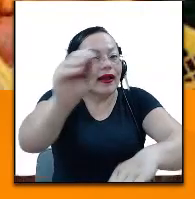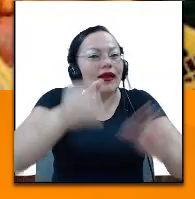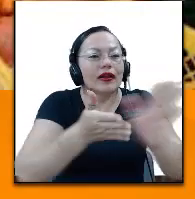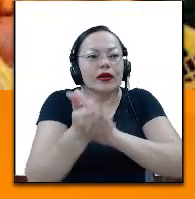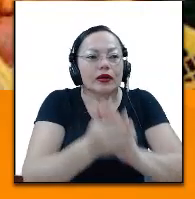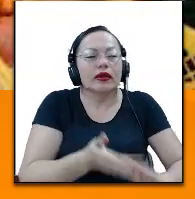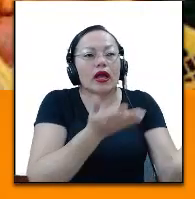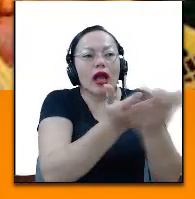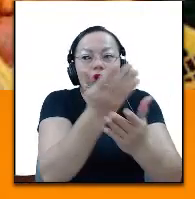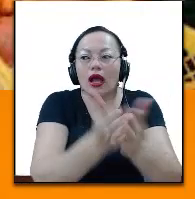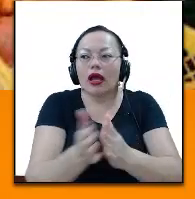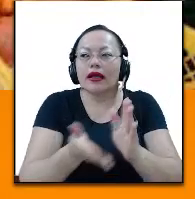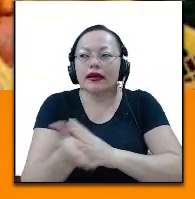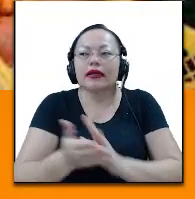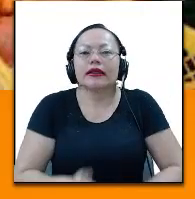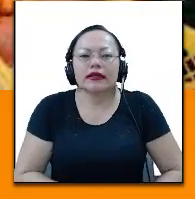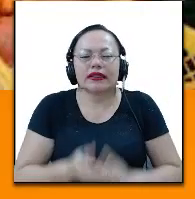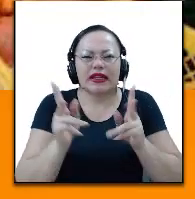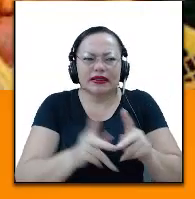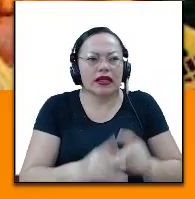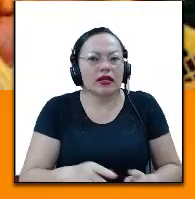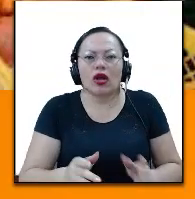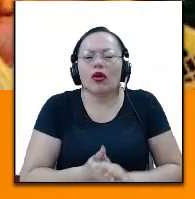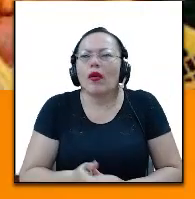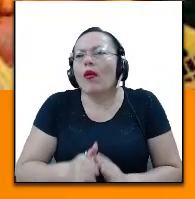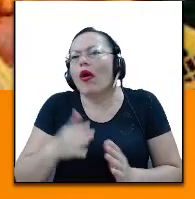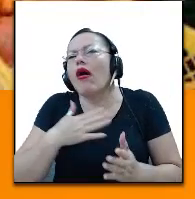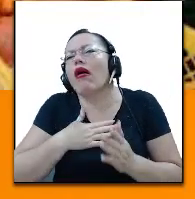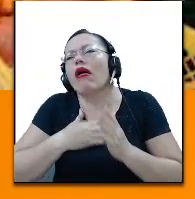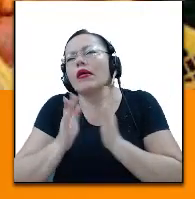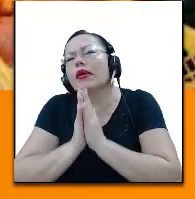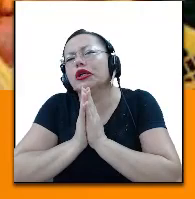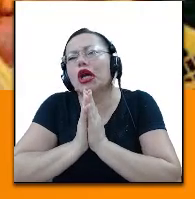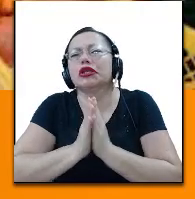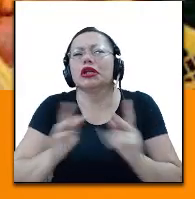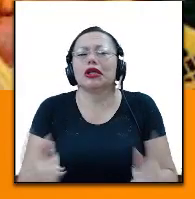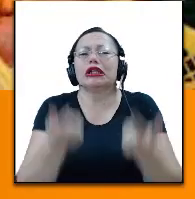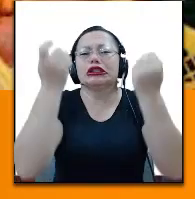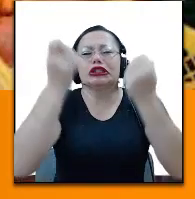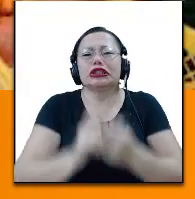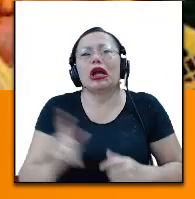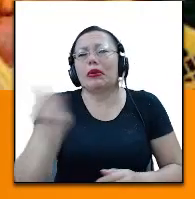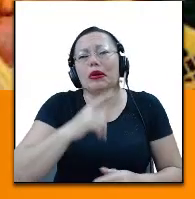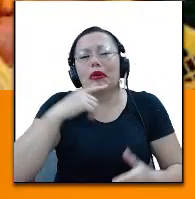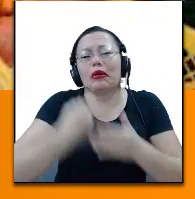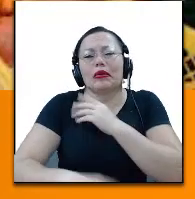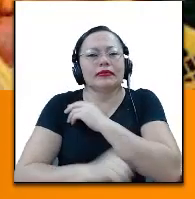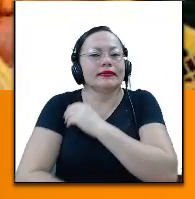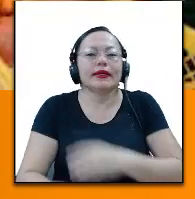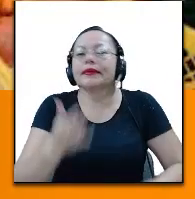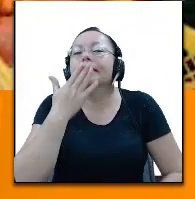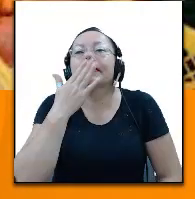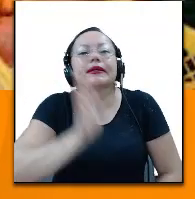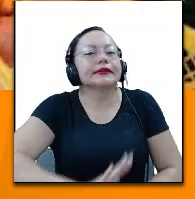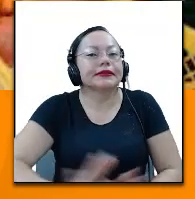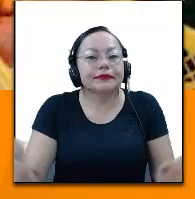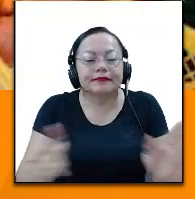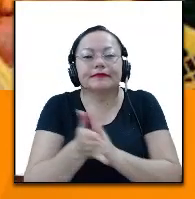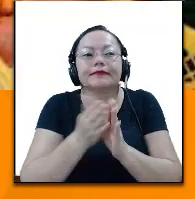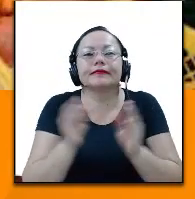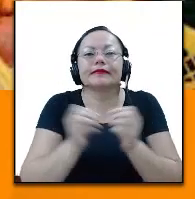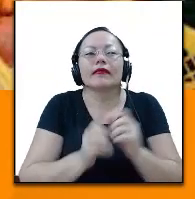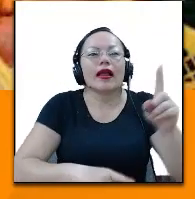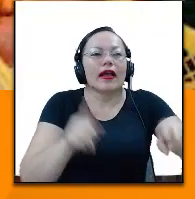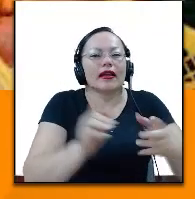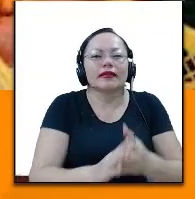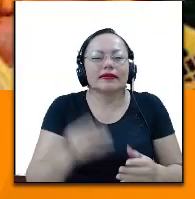el momento en que lo van a multar a usted, ahí ya no hay salvación, ahí no hay padrino que valga. los establecimientos y locales comerciales de minoristas,